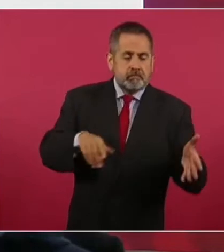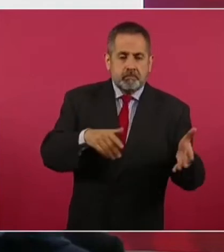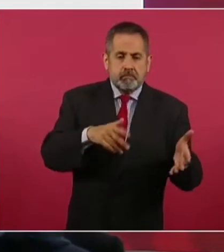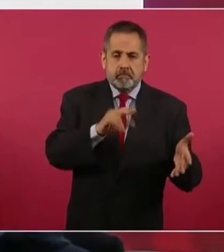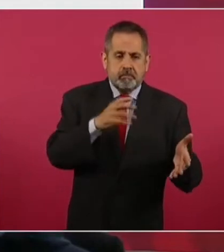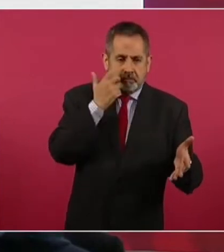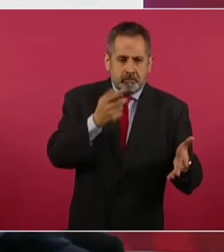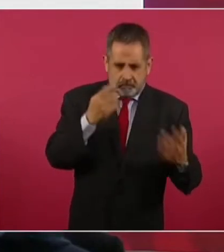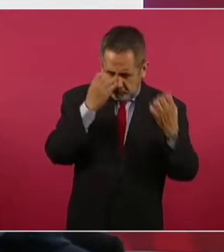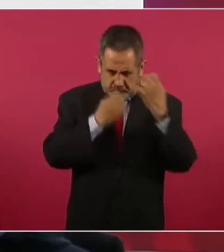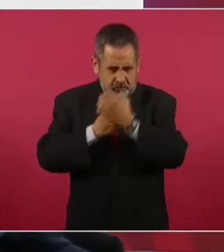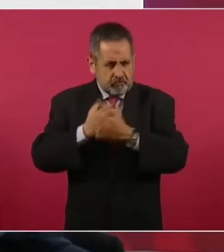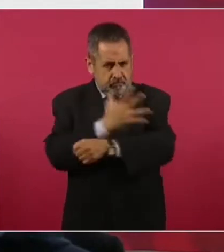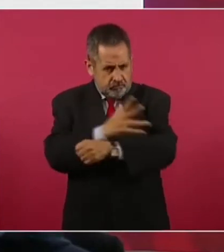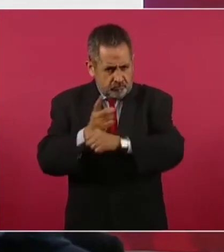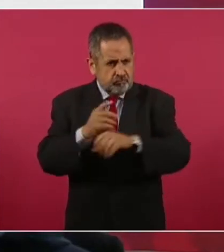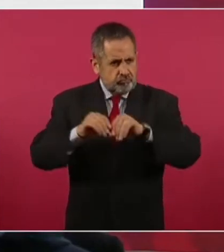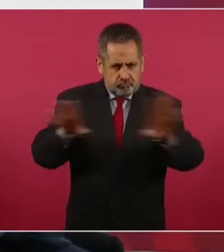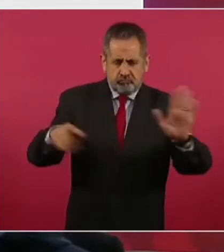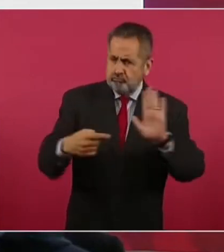Así no se analiza.